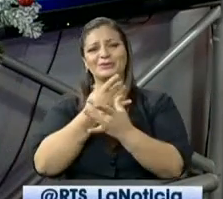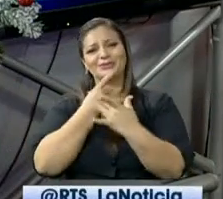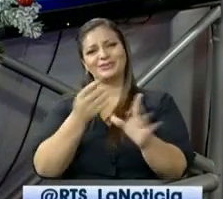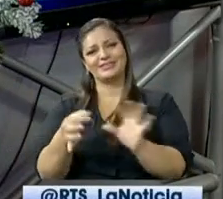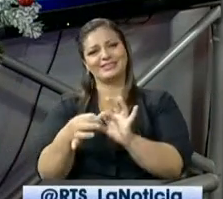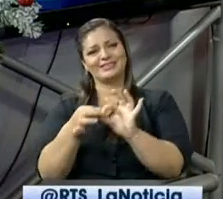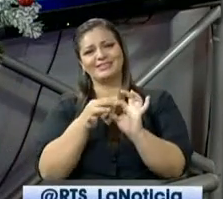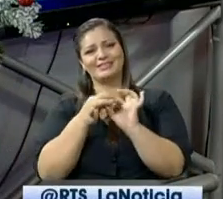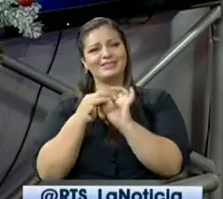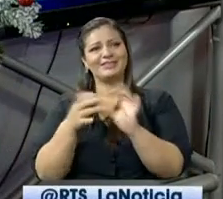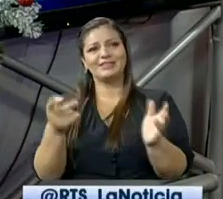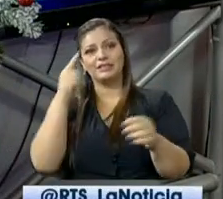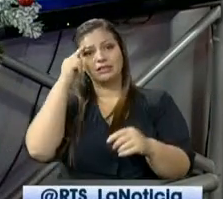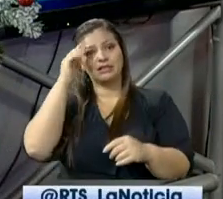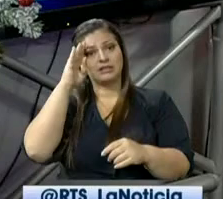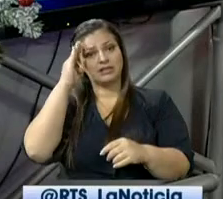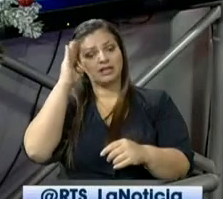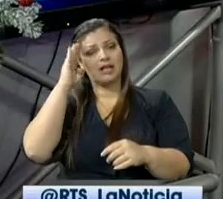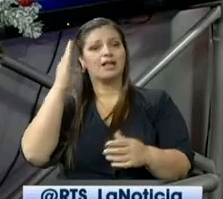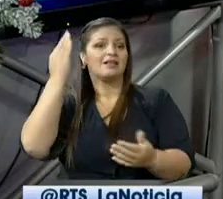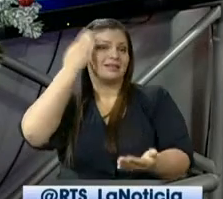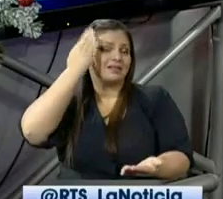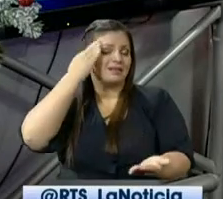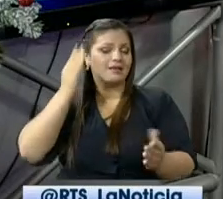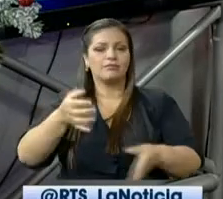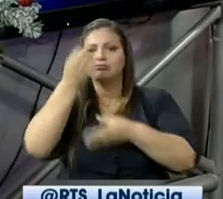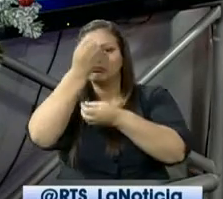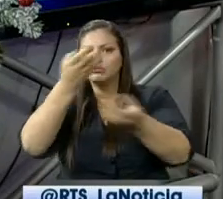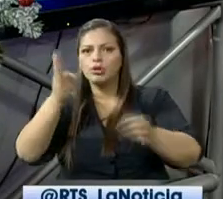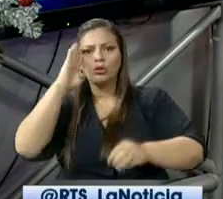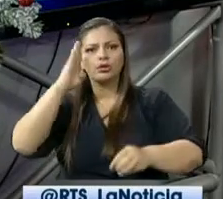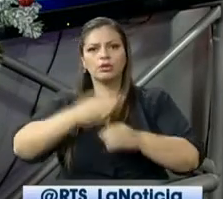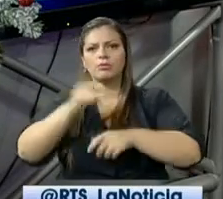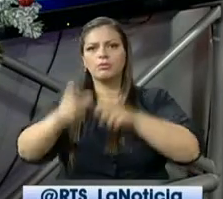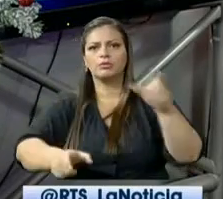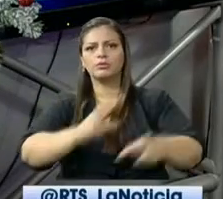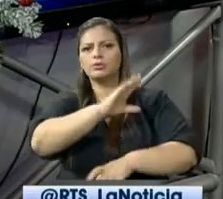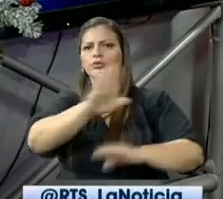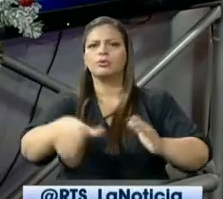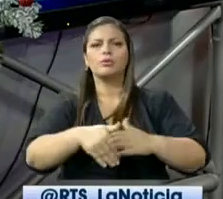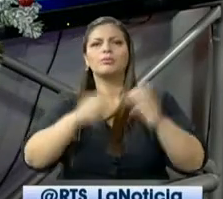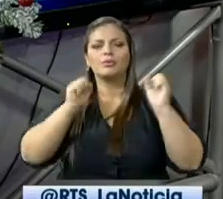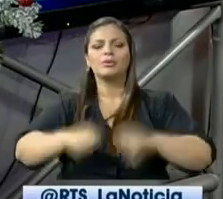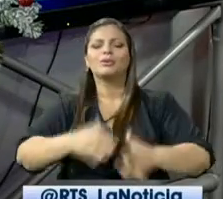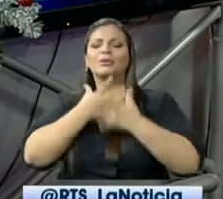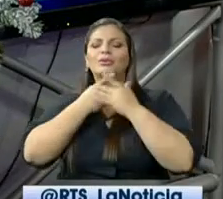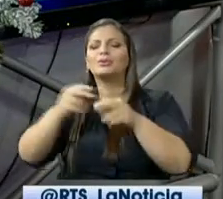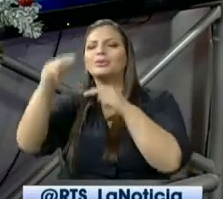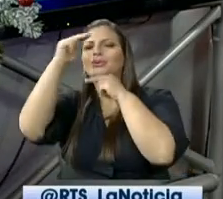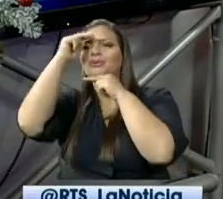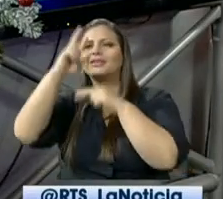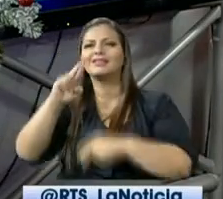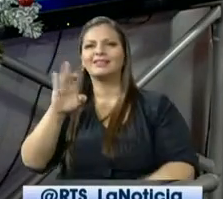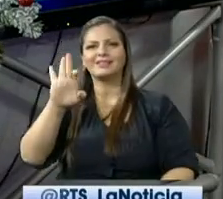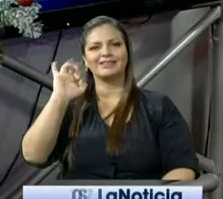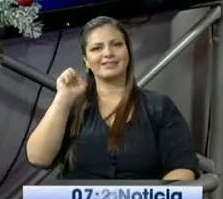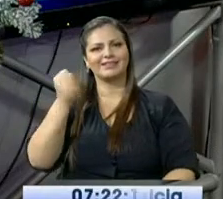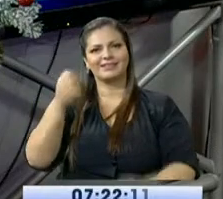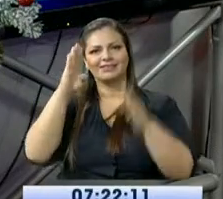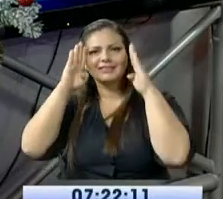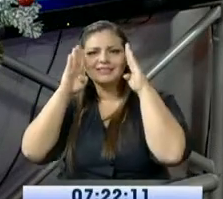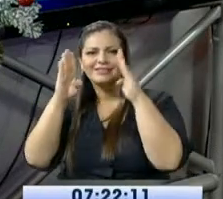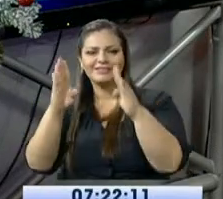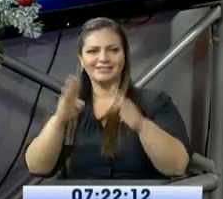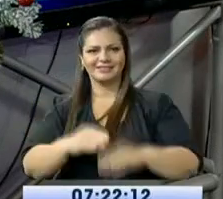el televidente y nosotros que hacemos este canal, esta empresa, llevando la mejor televisión siempre. Fíjense que ahora en otra